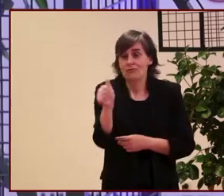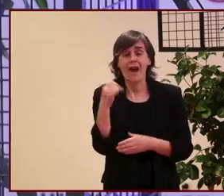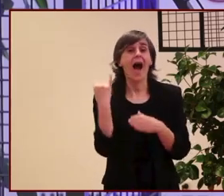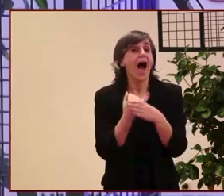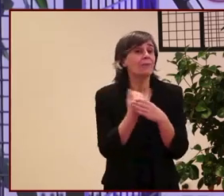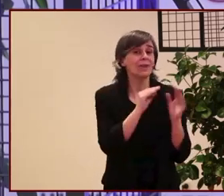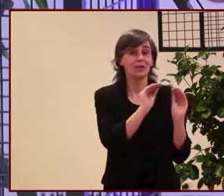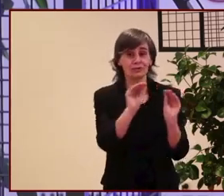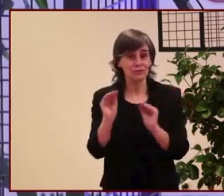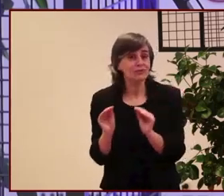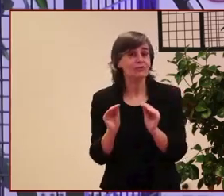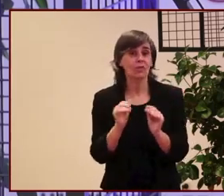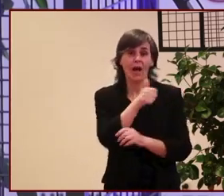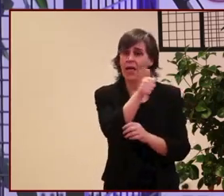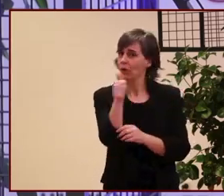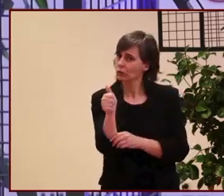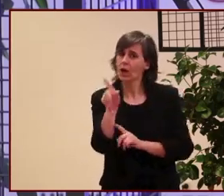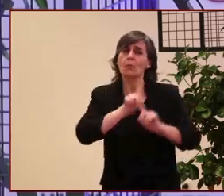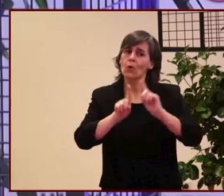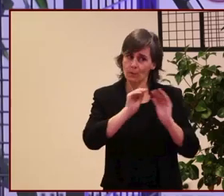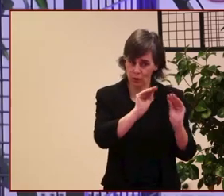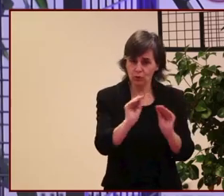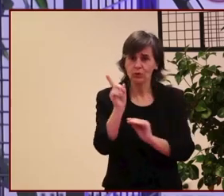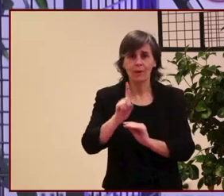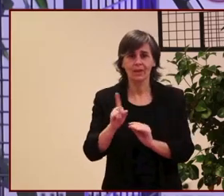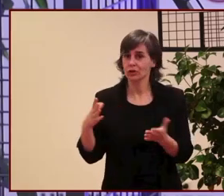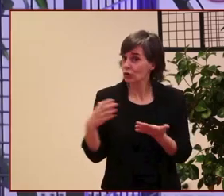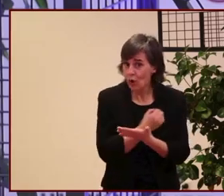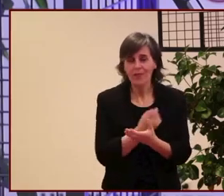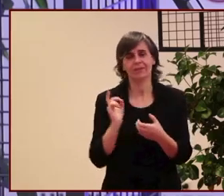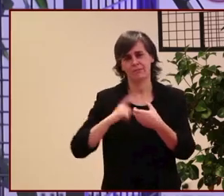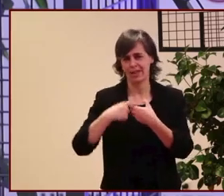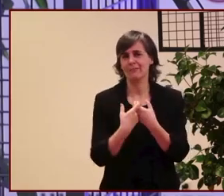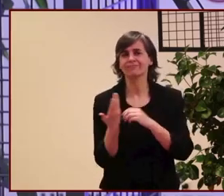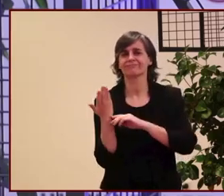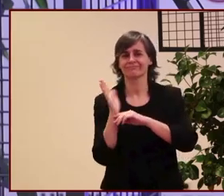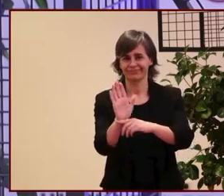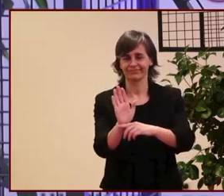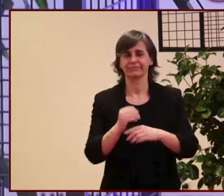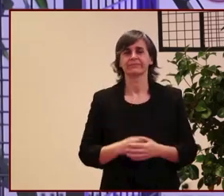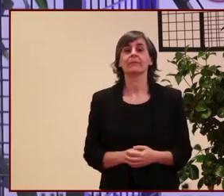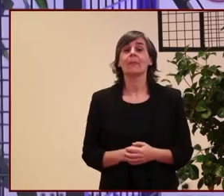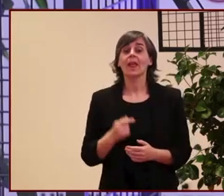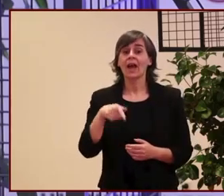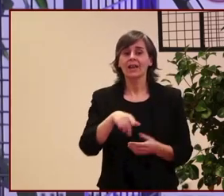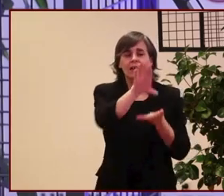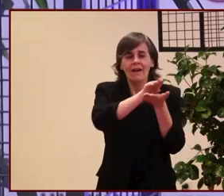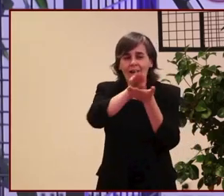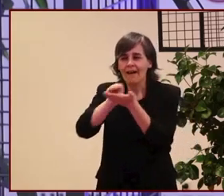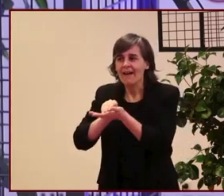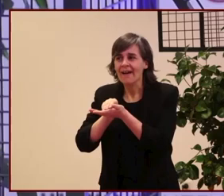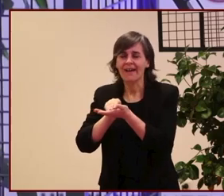con nuestras sombras con todo estamos allí reflejadas aquí se reúnen nuestras texturas y